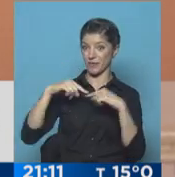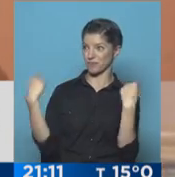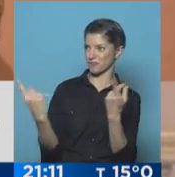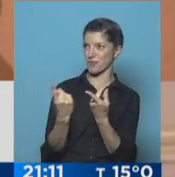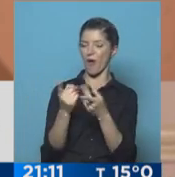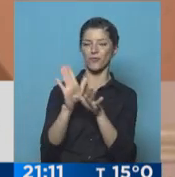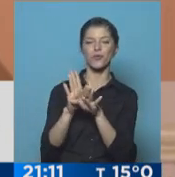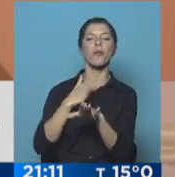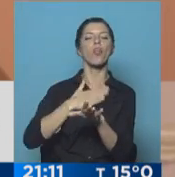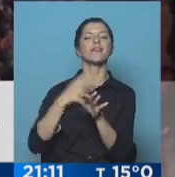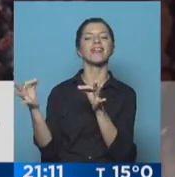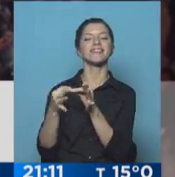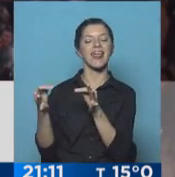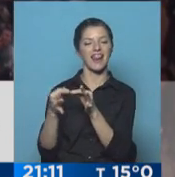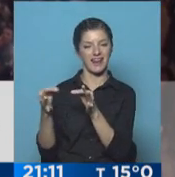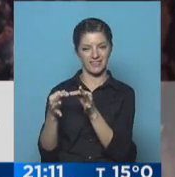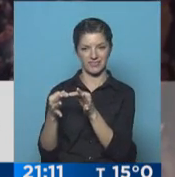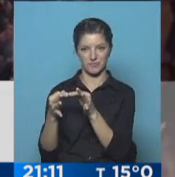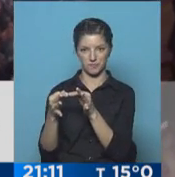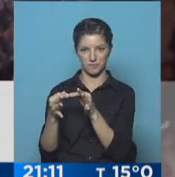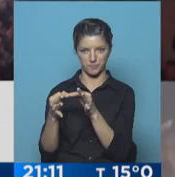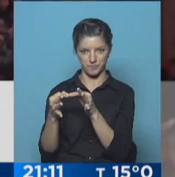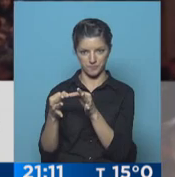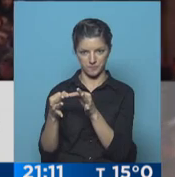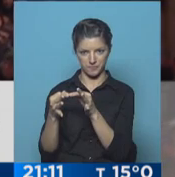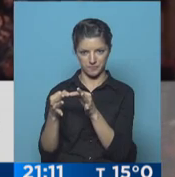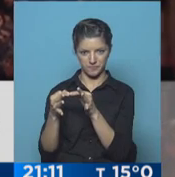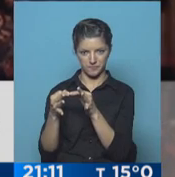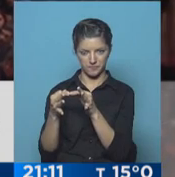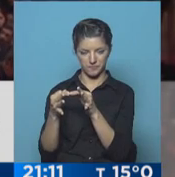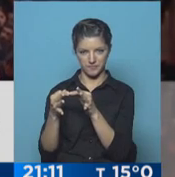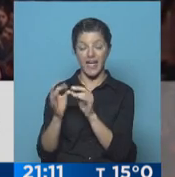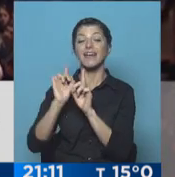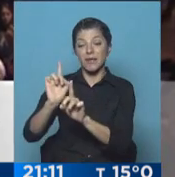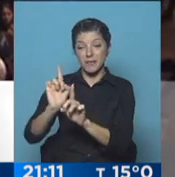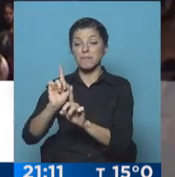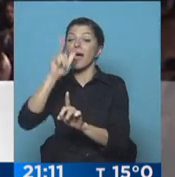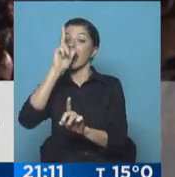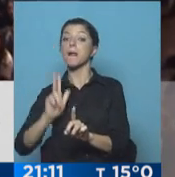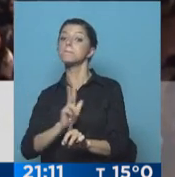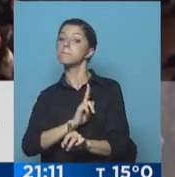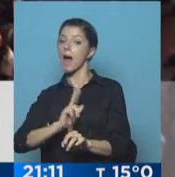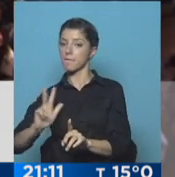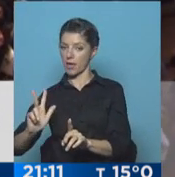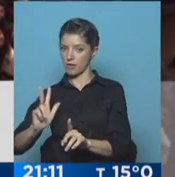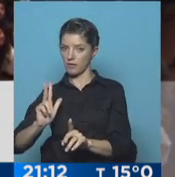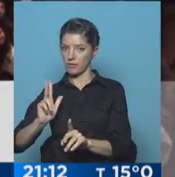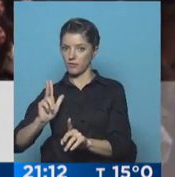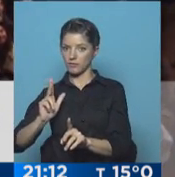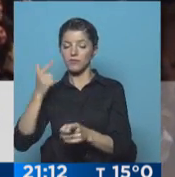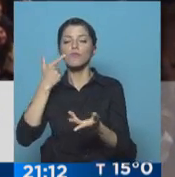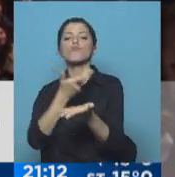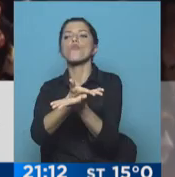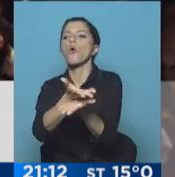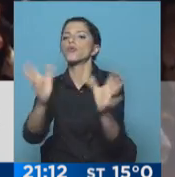nuestras Islas Malvinas, a las que su santidad tomó y mostró al mundo